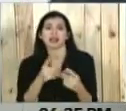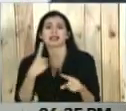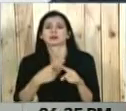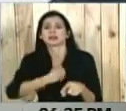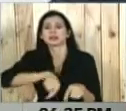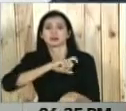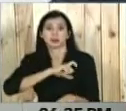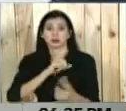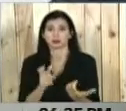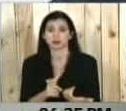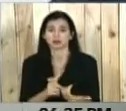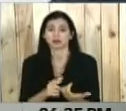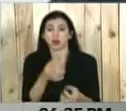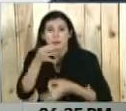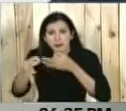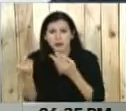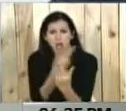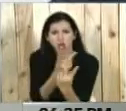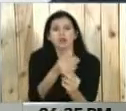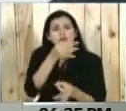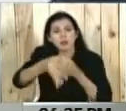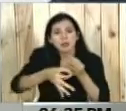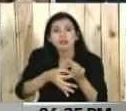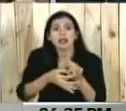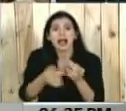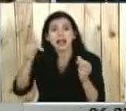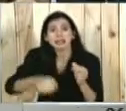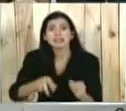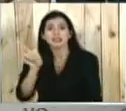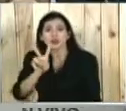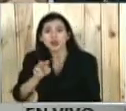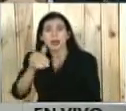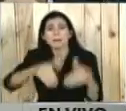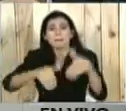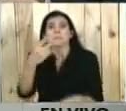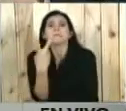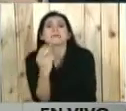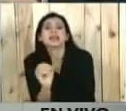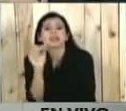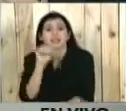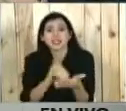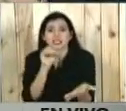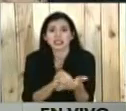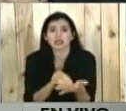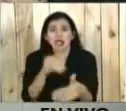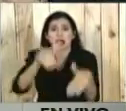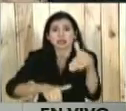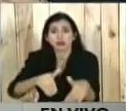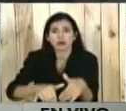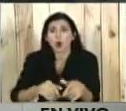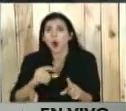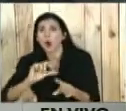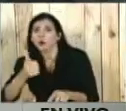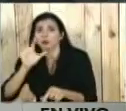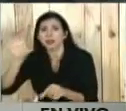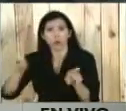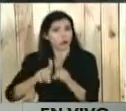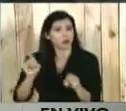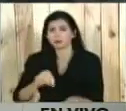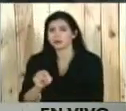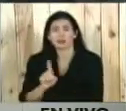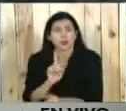Nosotros hemos hecho 20 elecciones, récord mundial. No hay un país en el mundo que haya hecho 20 elecciones en 17 años. Nosotros hemos ganado